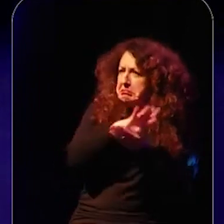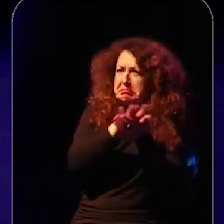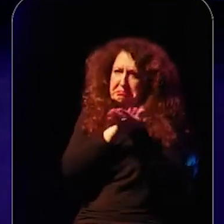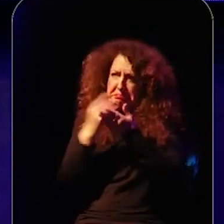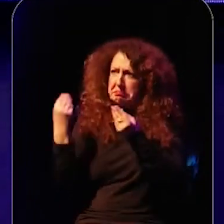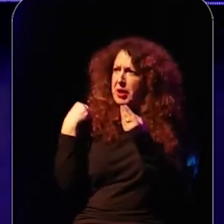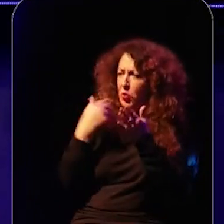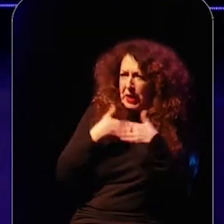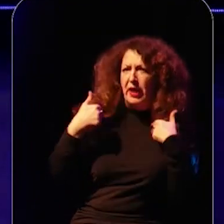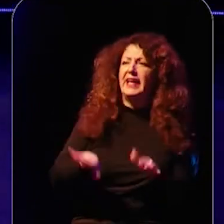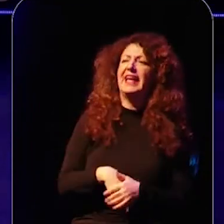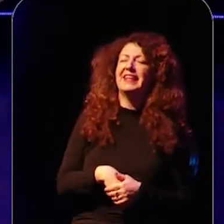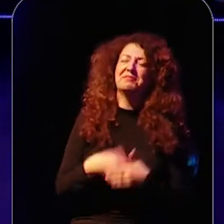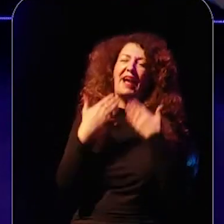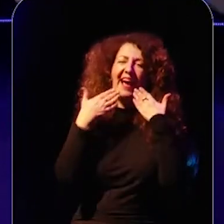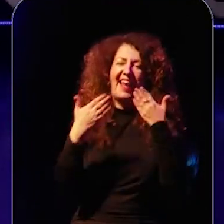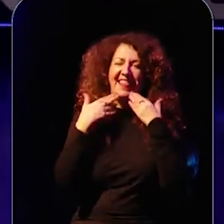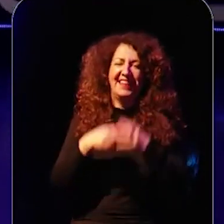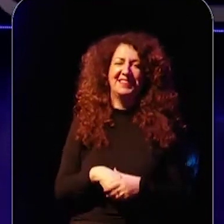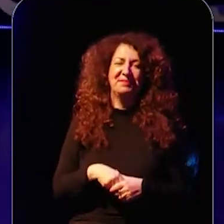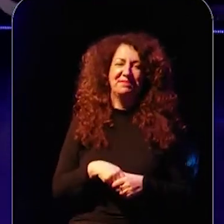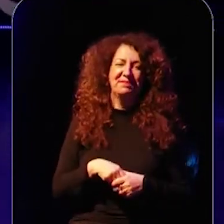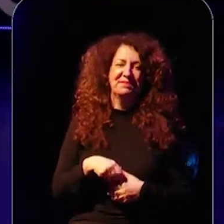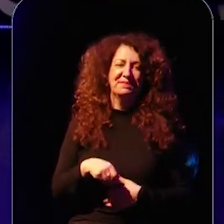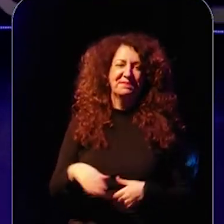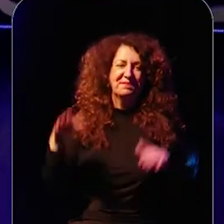quiere preguntarnos alguna cosa. Muchas gracias.